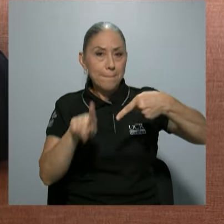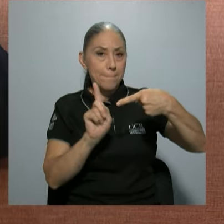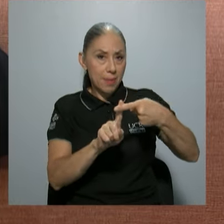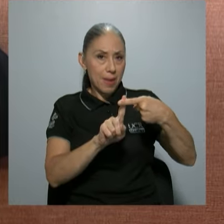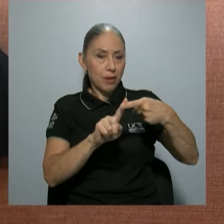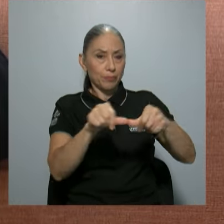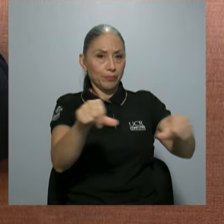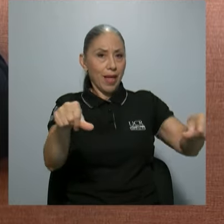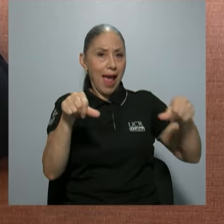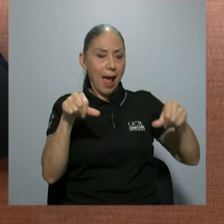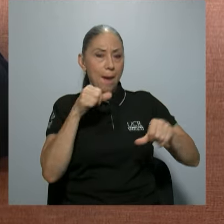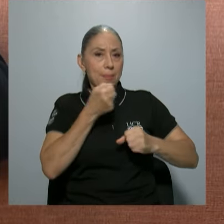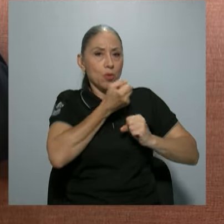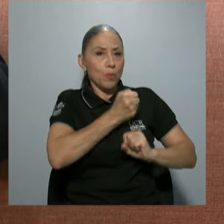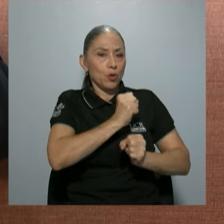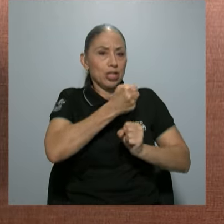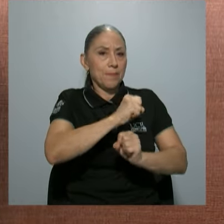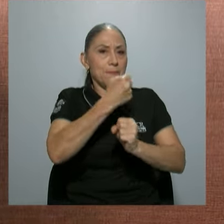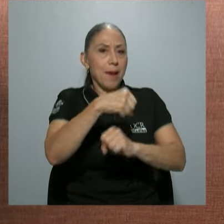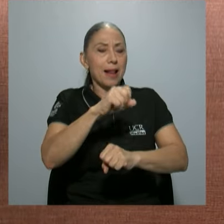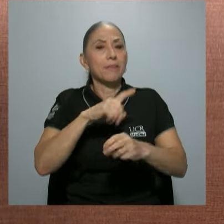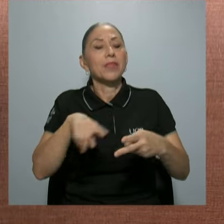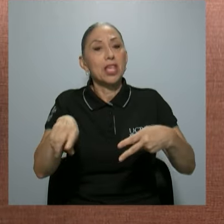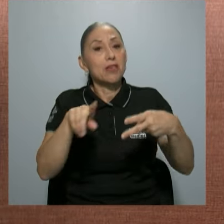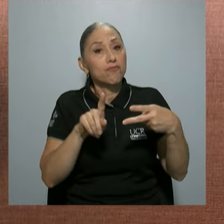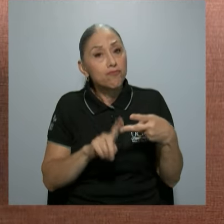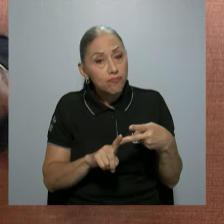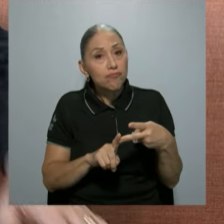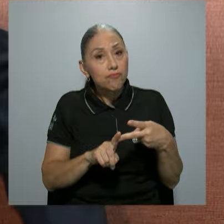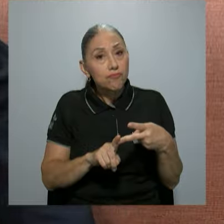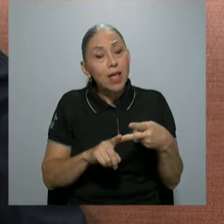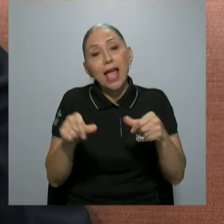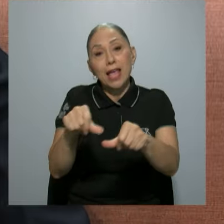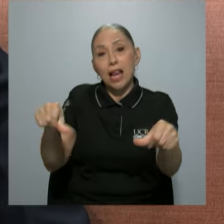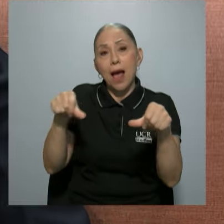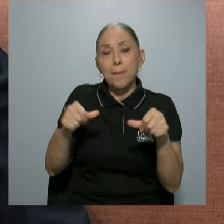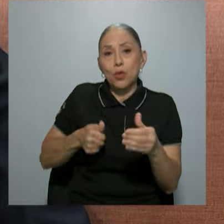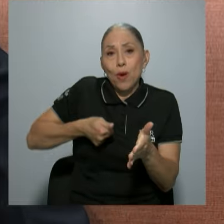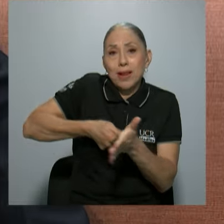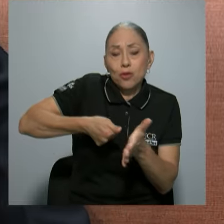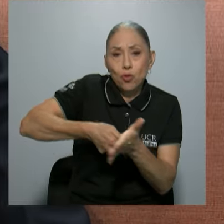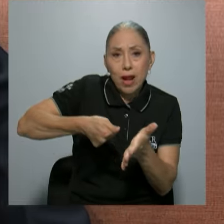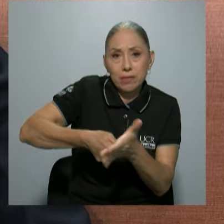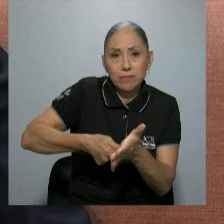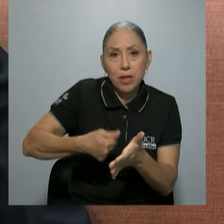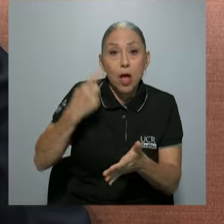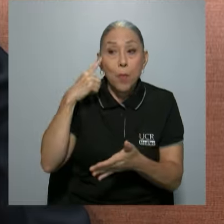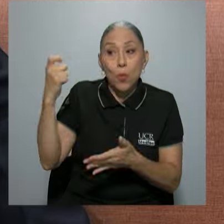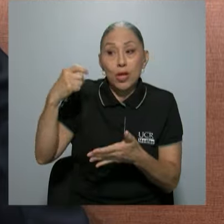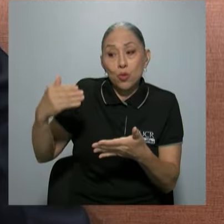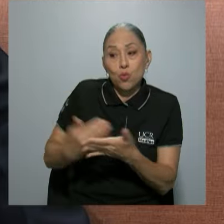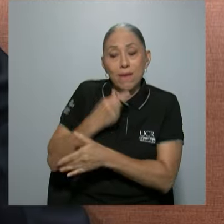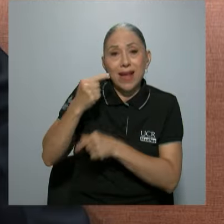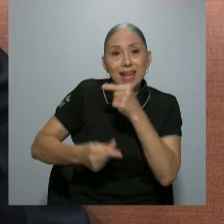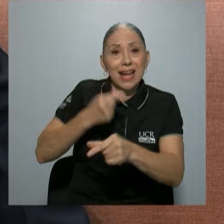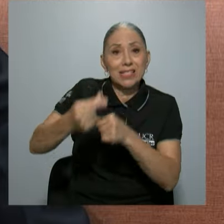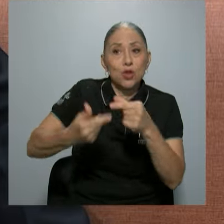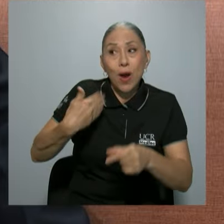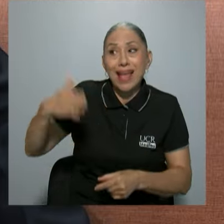municipal y, por otra parte, pues en el ámbito electoral, porque Nueva Generación nunca ha